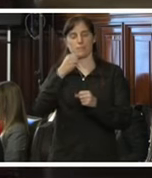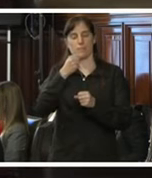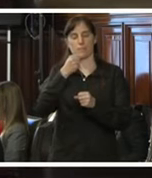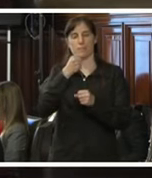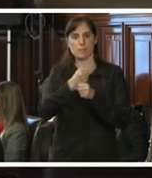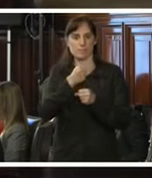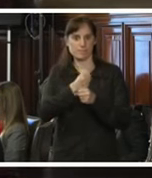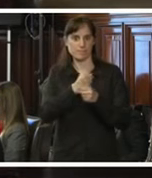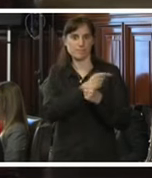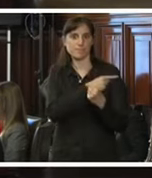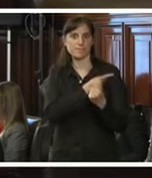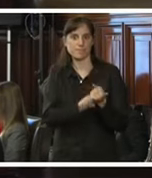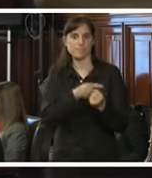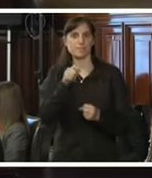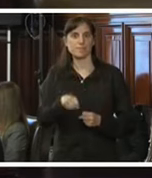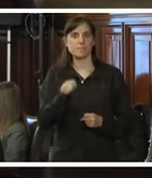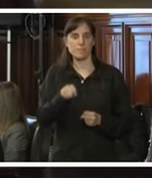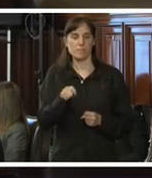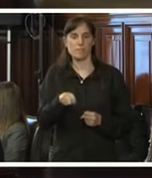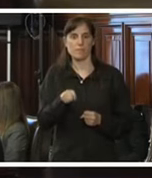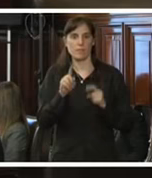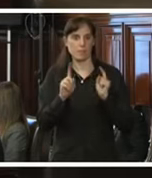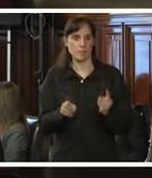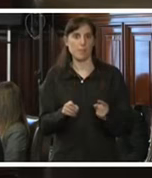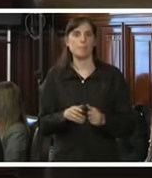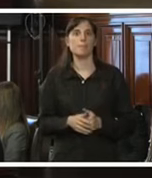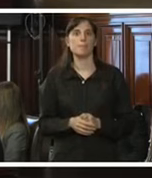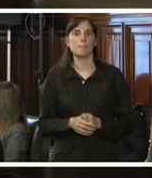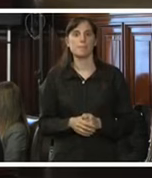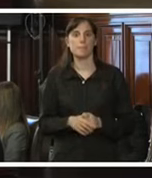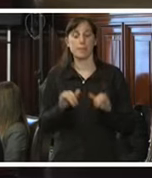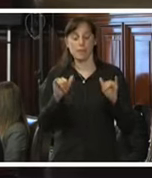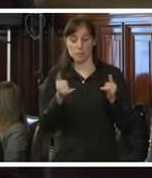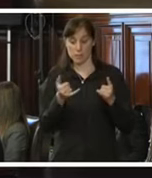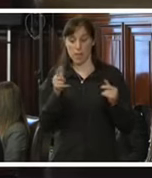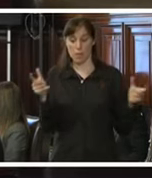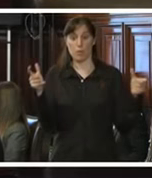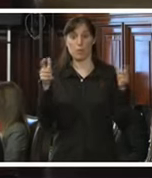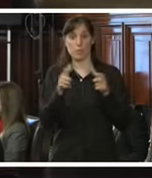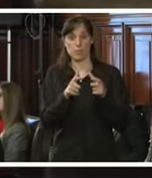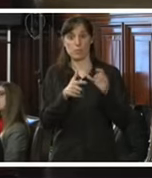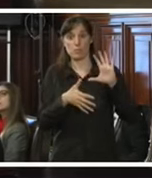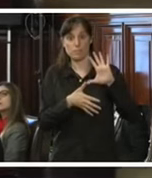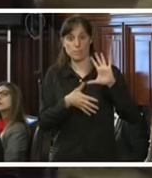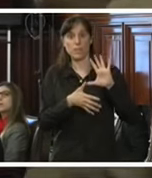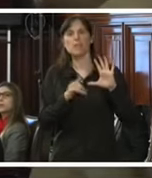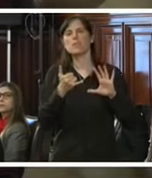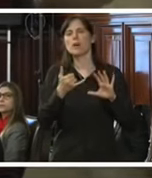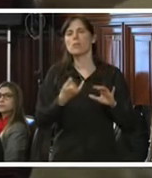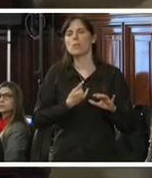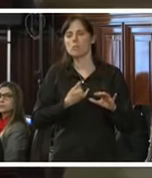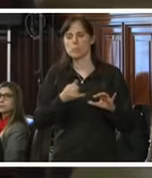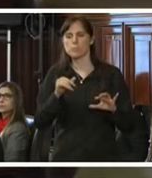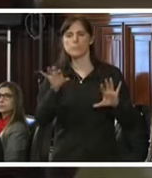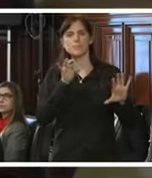desempeñar las funciones de una manera adecuada. Como bien apunta la Comisión Interamericana, los procesos de selección deben estar abiertos